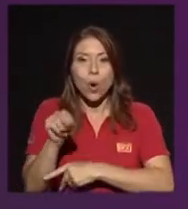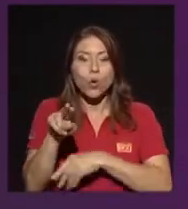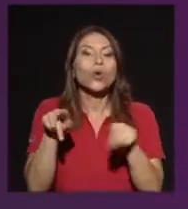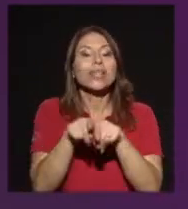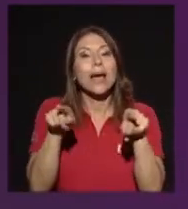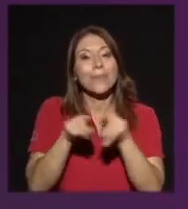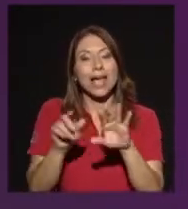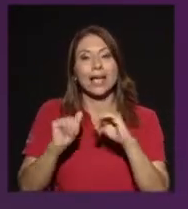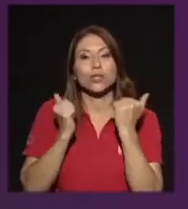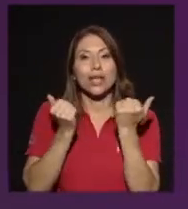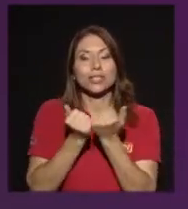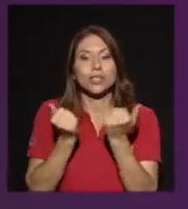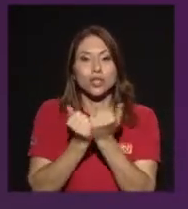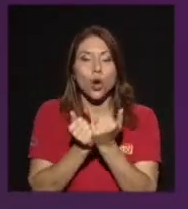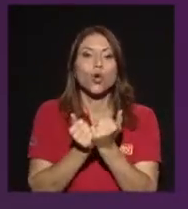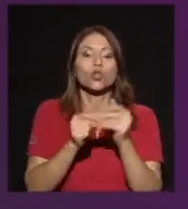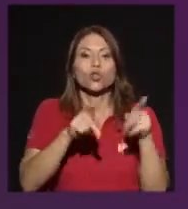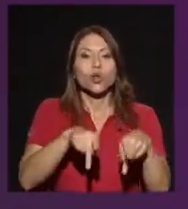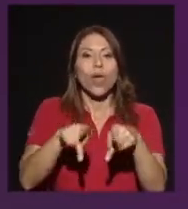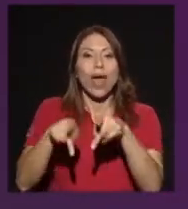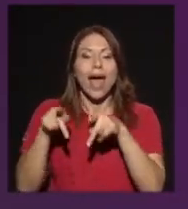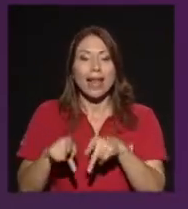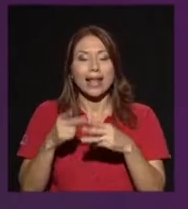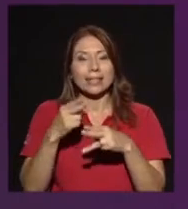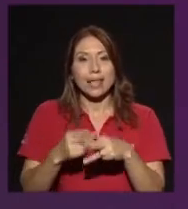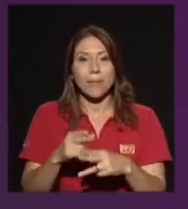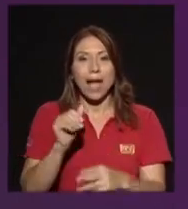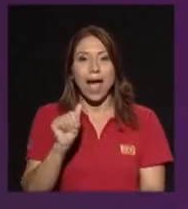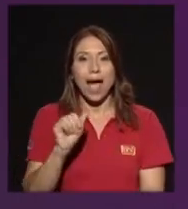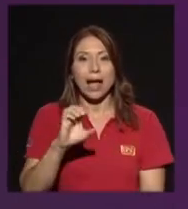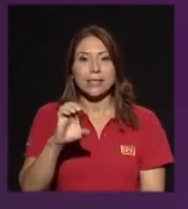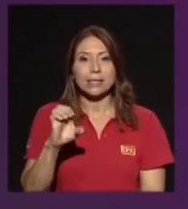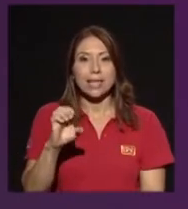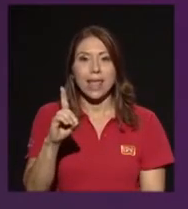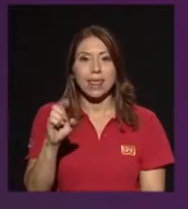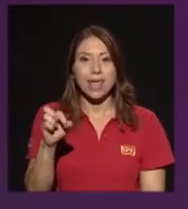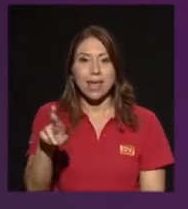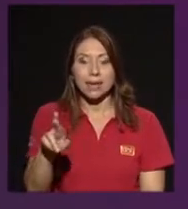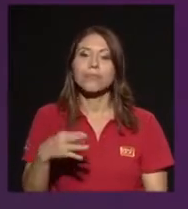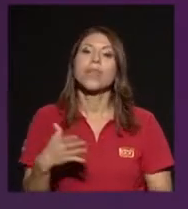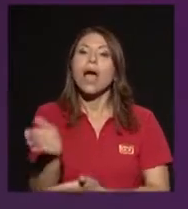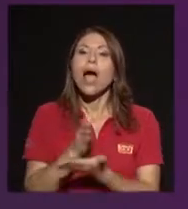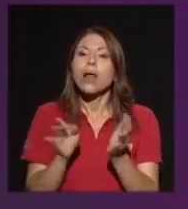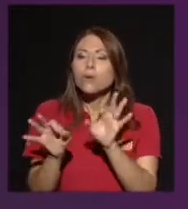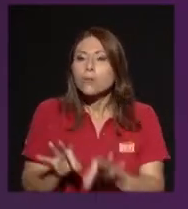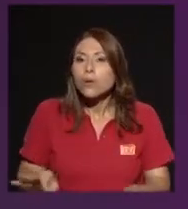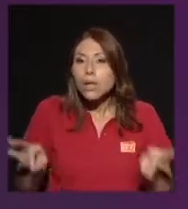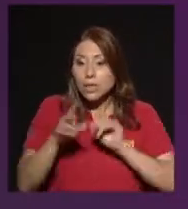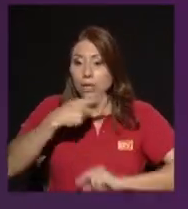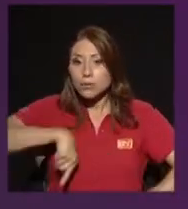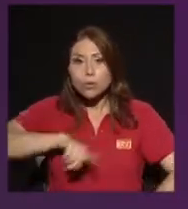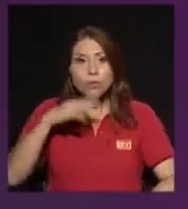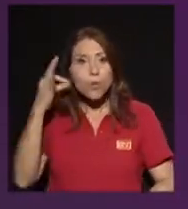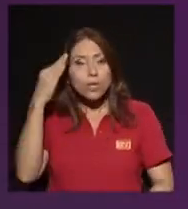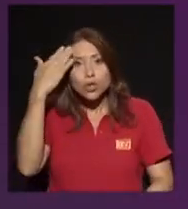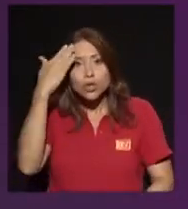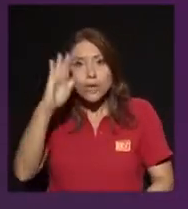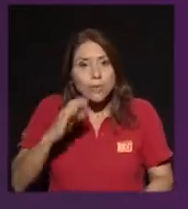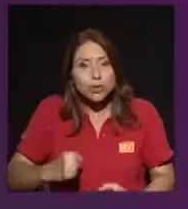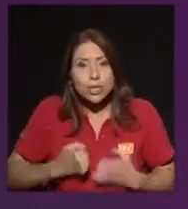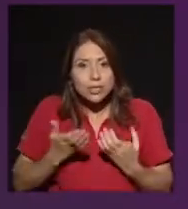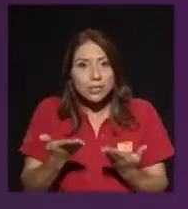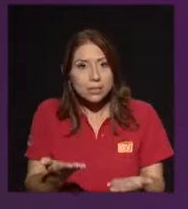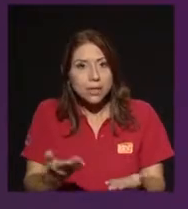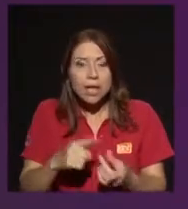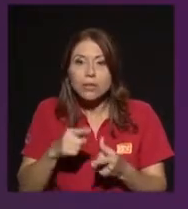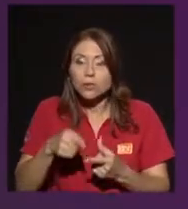la Asociación Ciudadana Acceder. Ahora, algo que es importante es que las mujeres no sabemos que existe. Y entonces